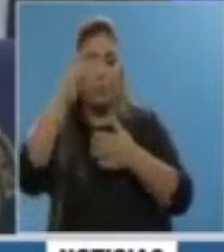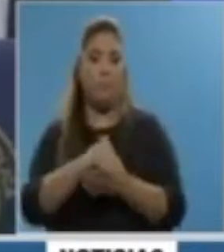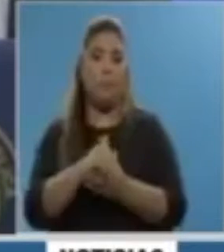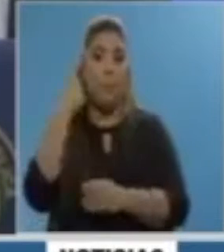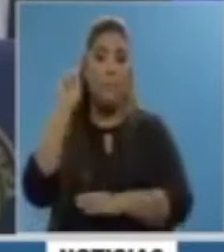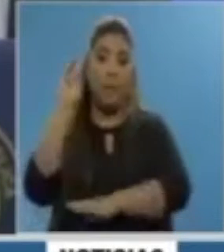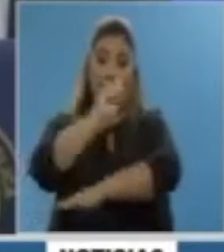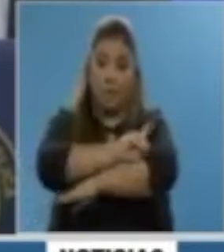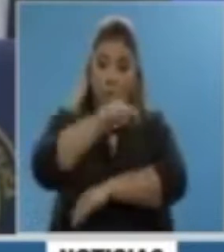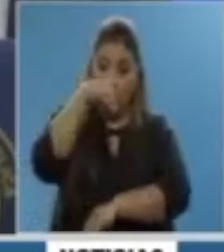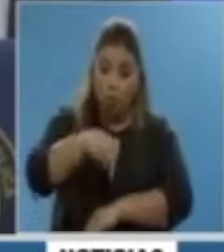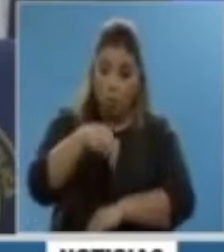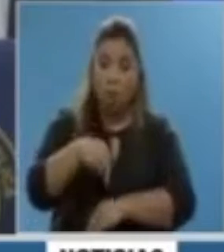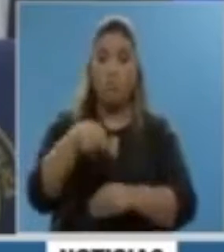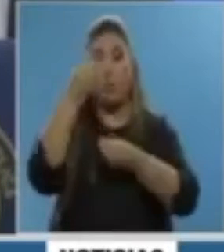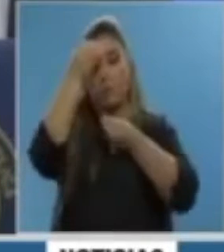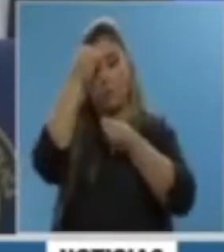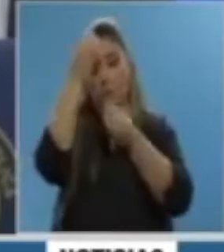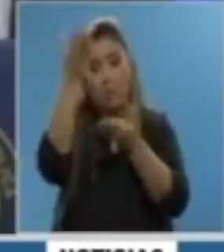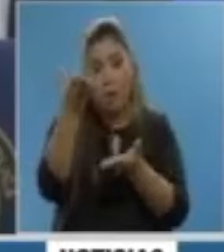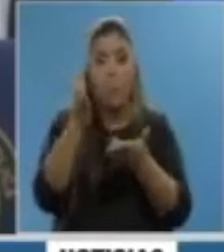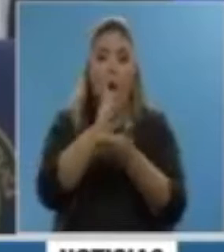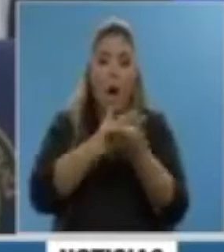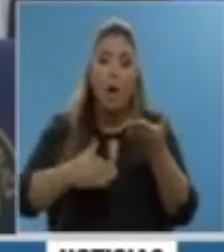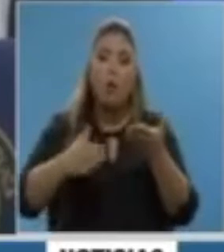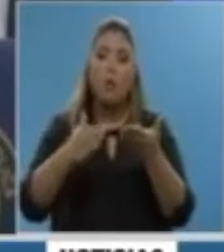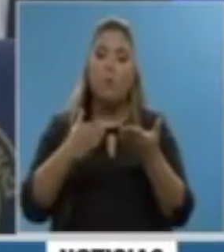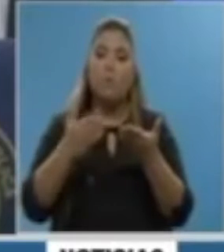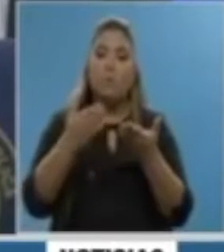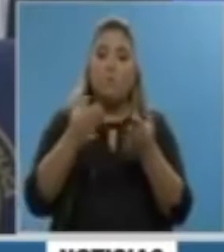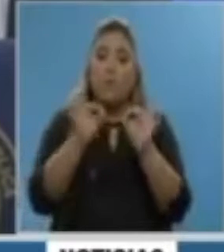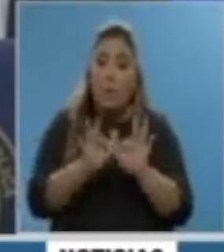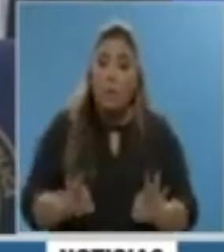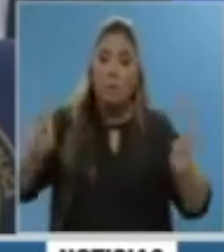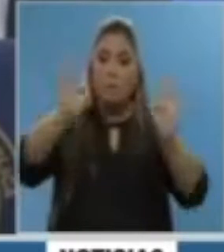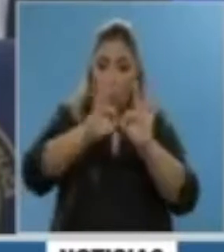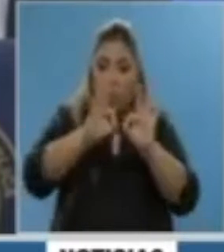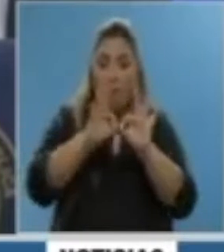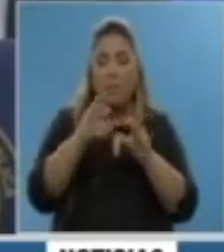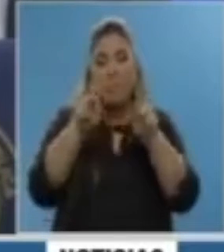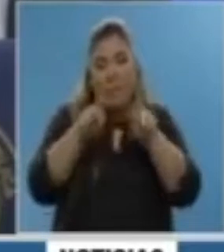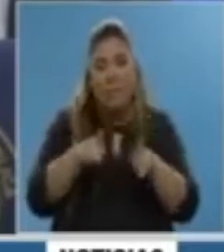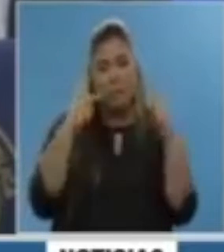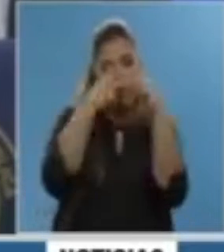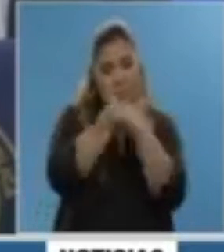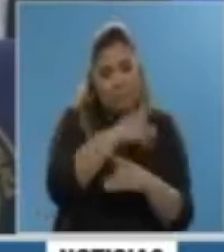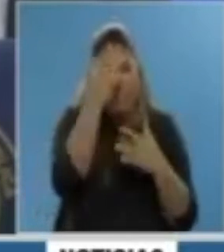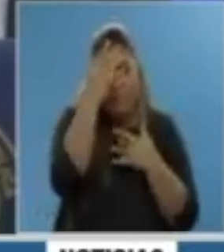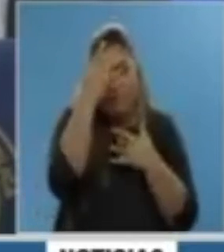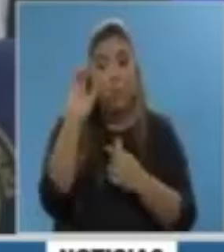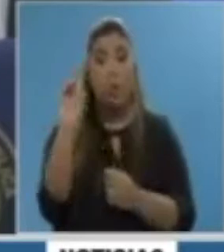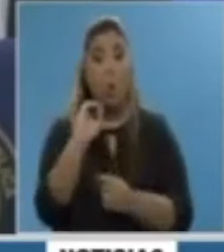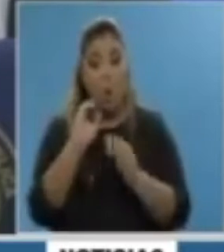estar haciendo énfasis en algunas de las características de los casos severos y también de algunos de los conglomerados o